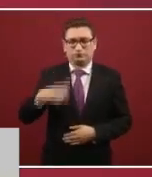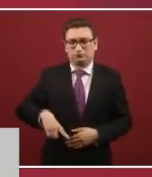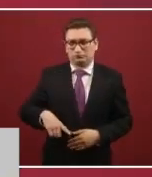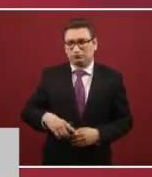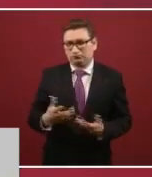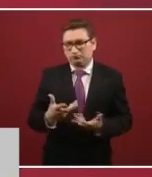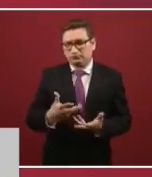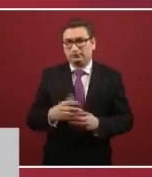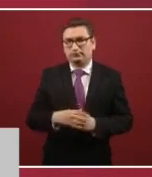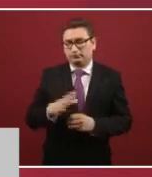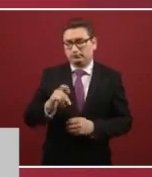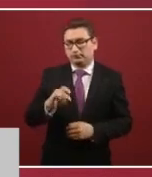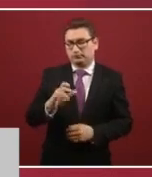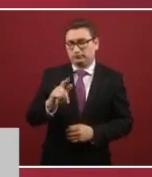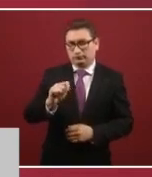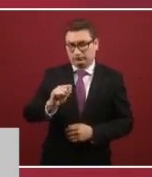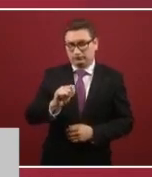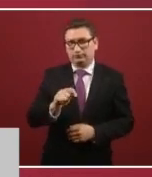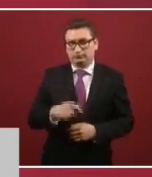del pueblo sin corrupción.